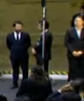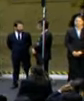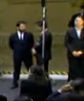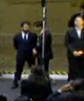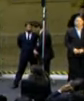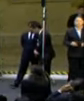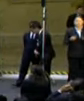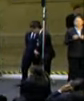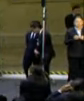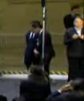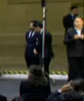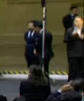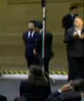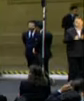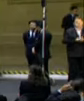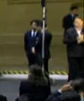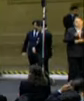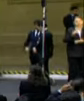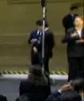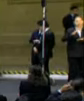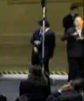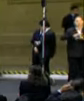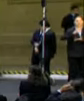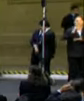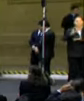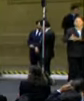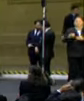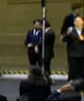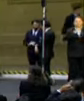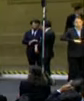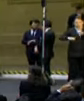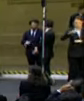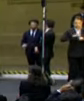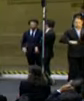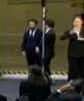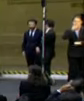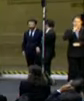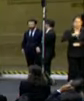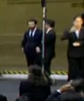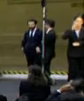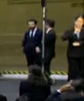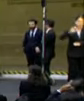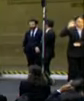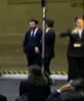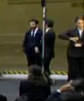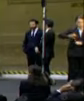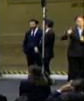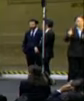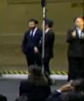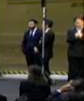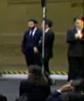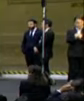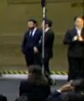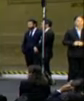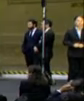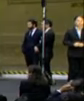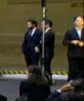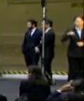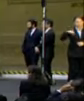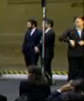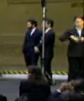Y de nueva cuenta, pues también agradecerle a las y los embajadores que nos acompañan. En esta mesa, como